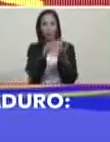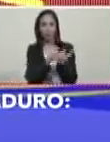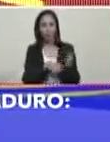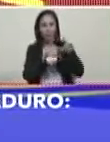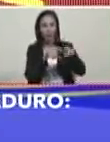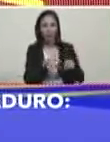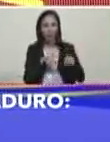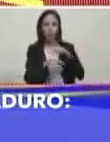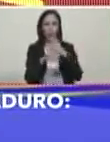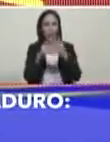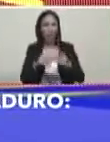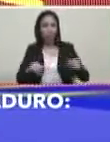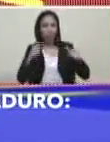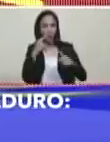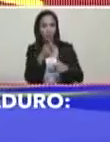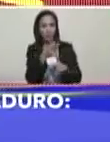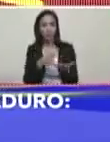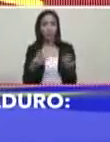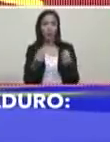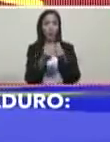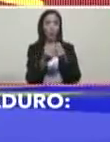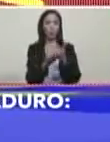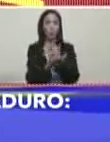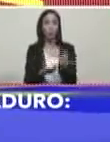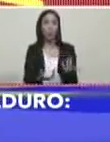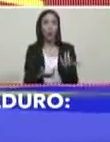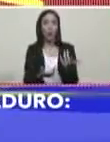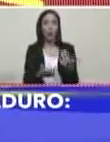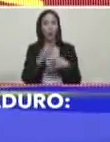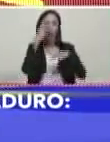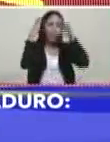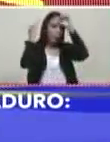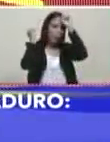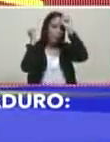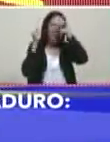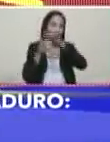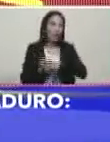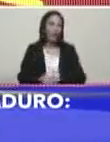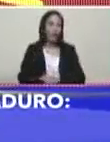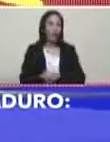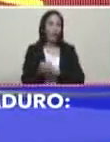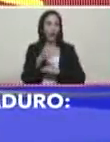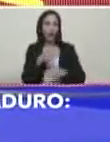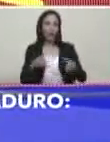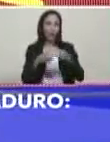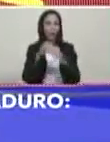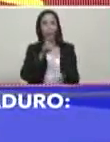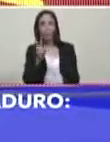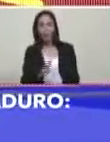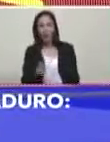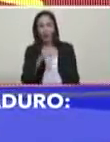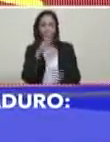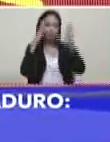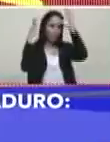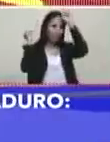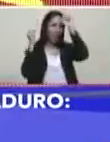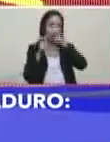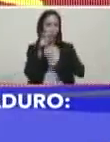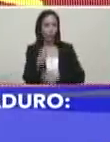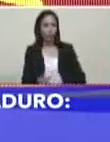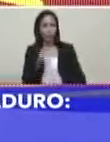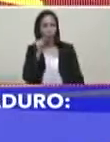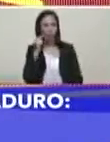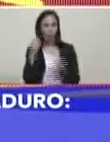Tierra. Él se encuentra acompañado del embajador de la República Socialista de Vietnam, Dao San